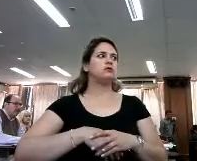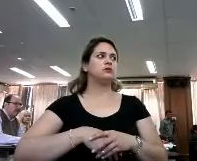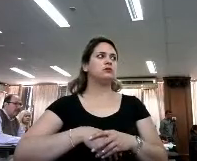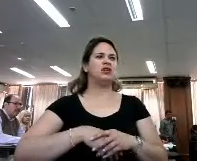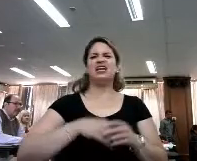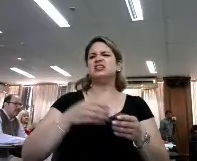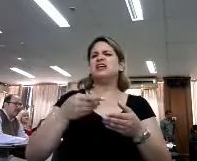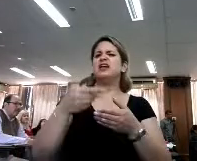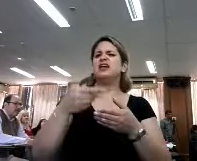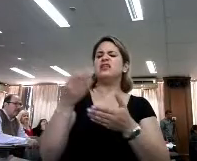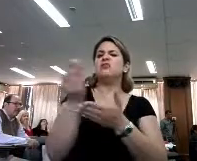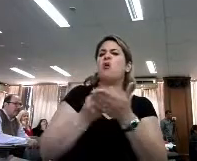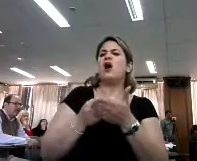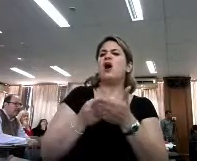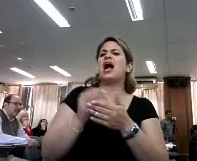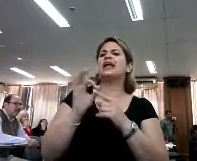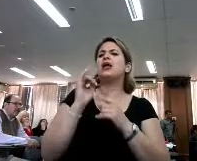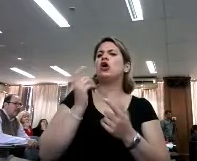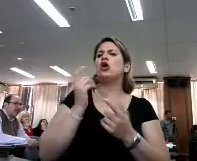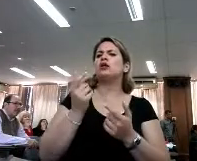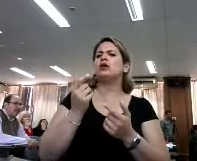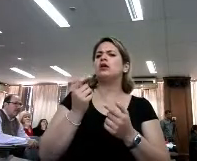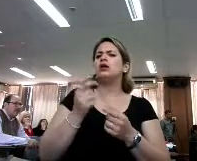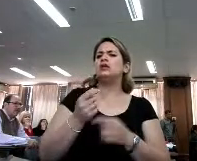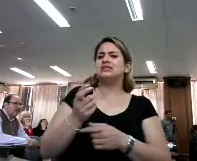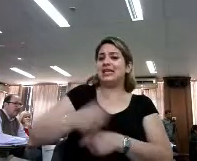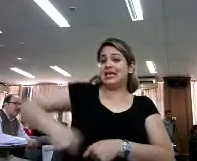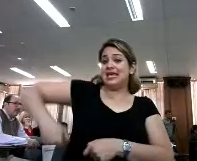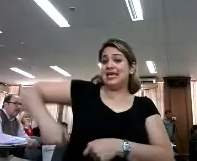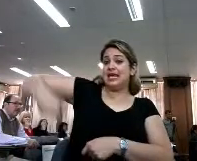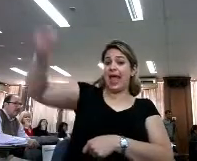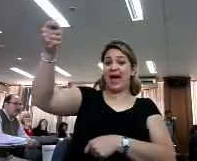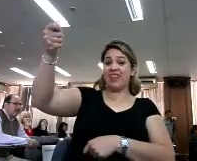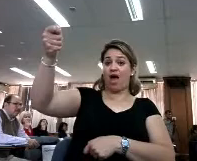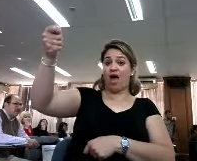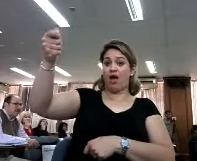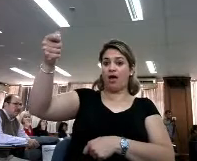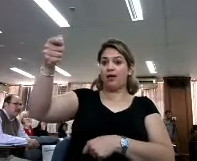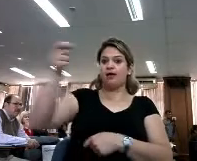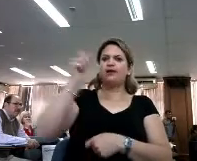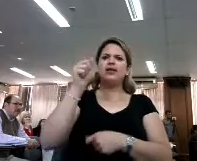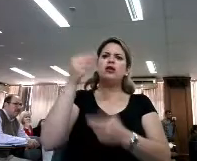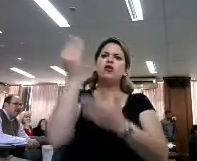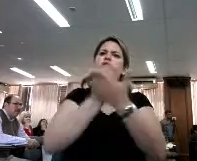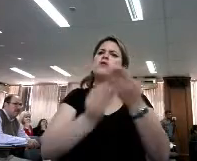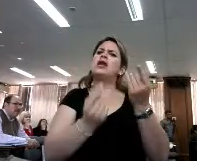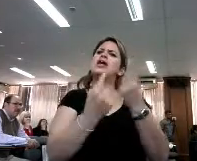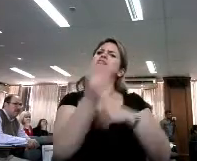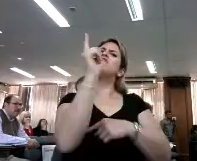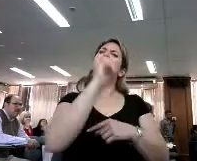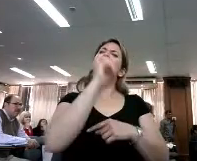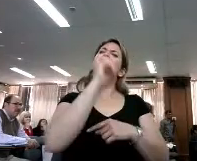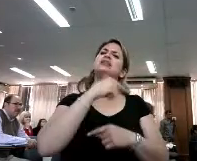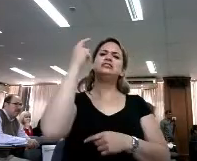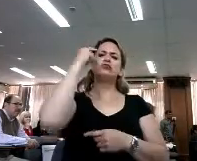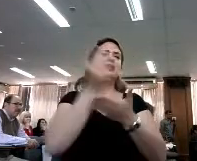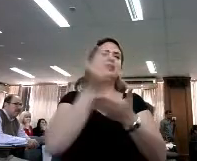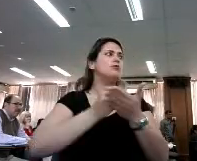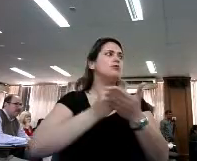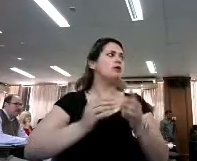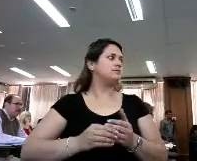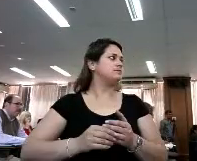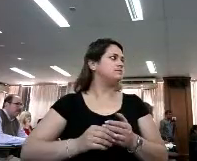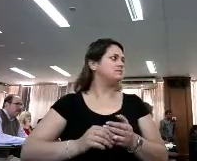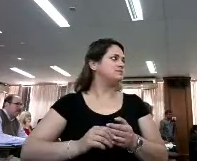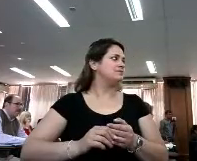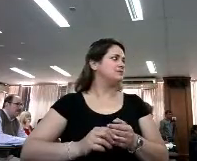Y Don Quijote y la espada. ¿Quién lo dibujaría diferente? Hola.